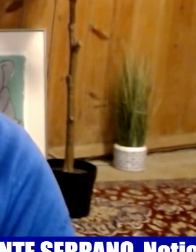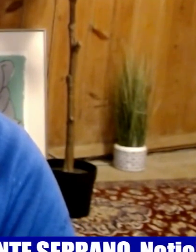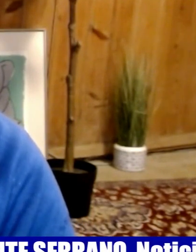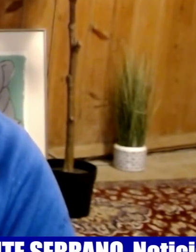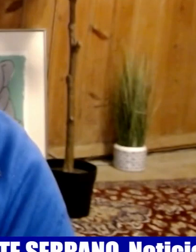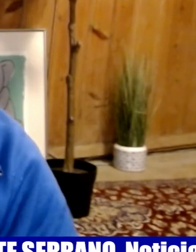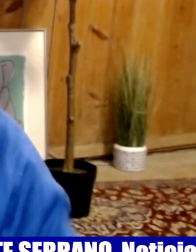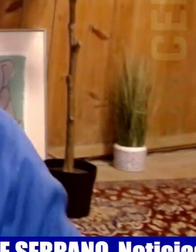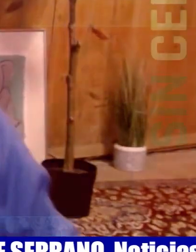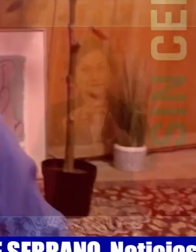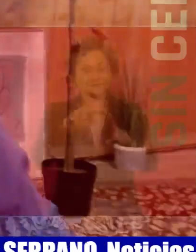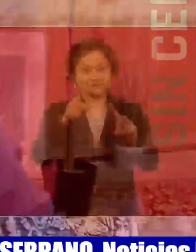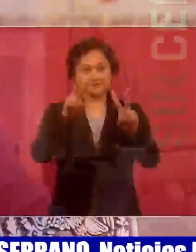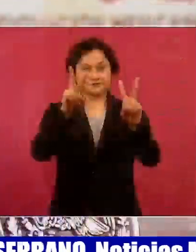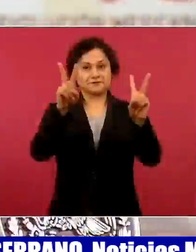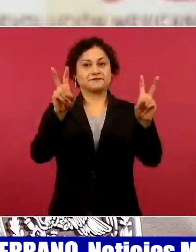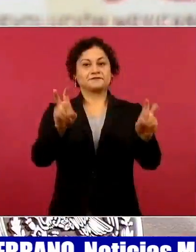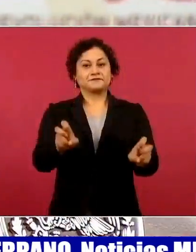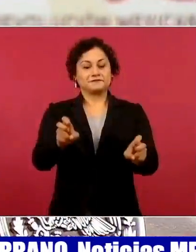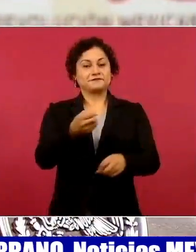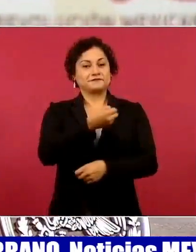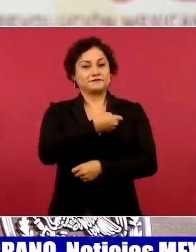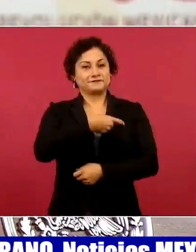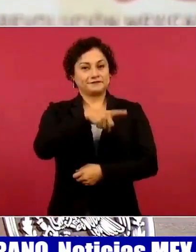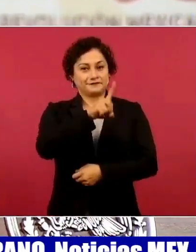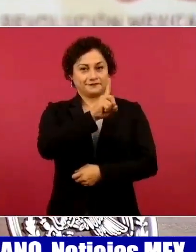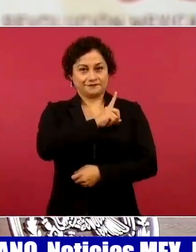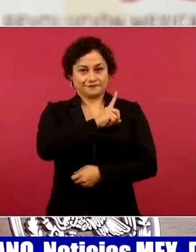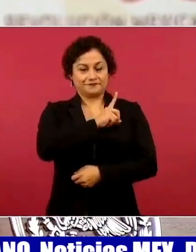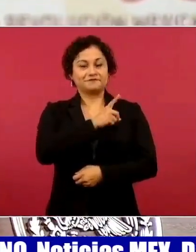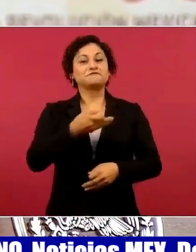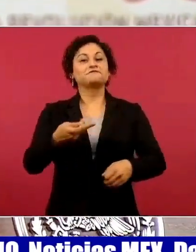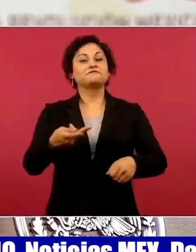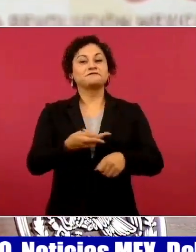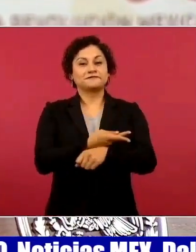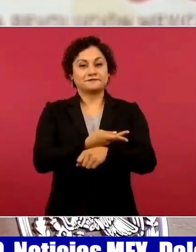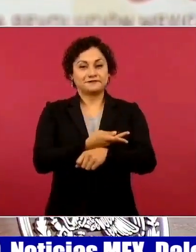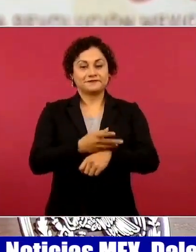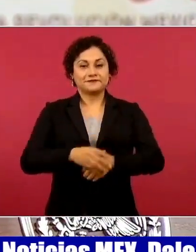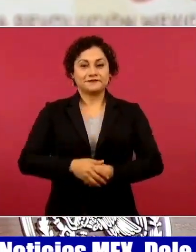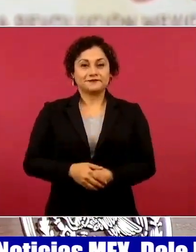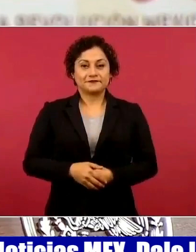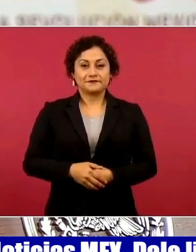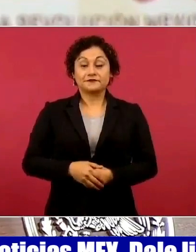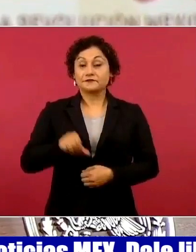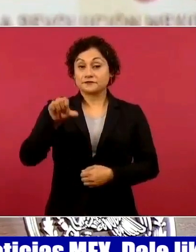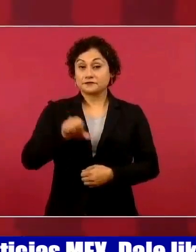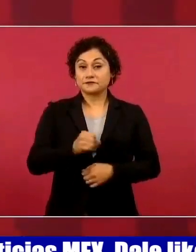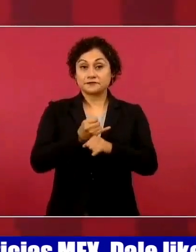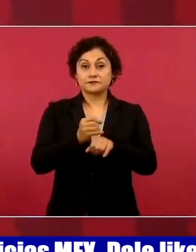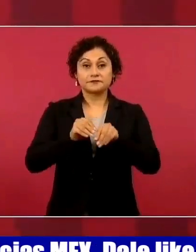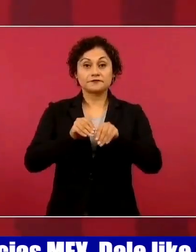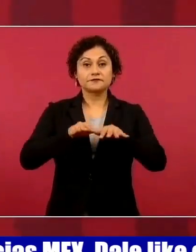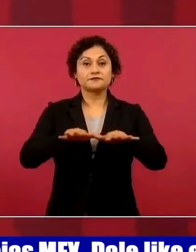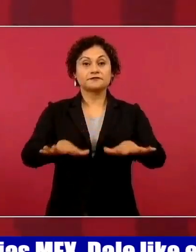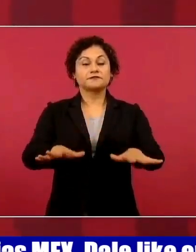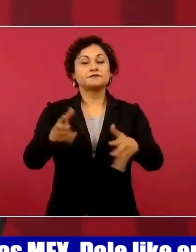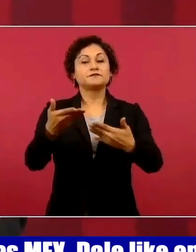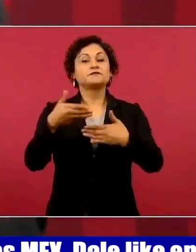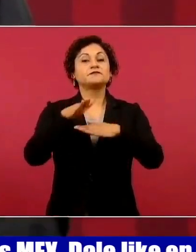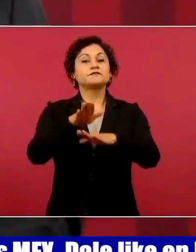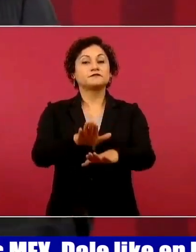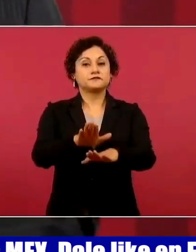que para que tuvieran la declaración con tal de que puedan atacarlo precisamente en el Universal o en el Financiero, que sí, él considera que el